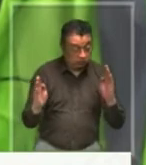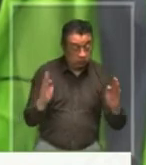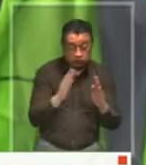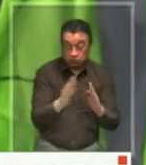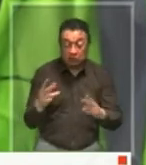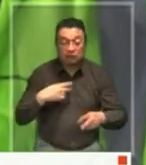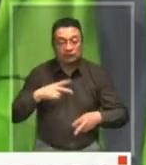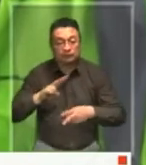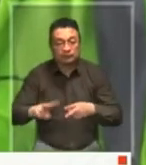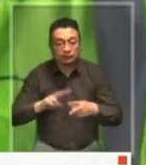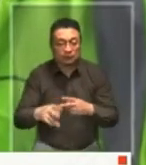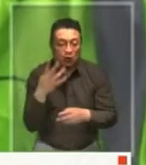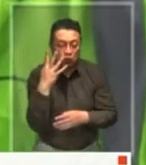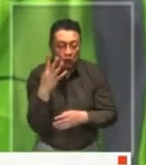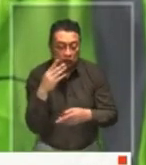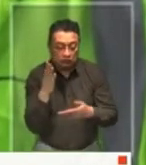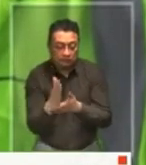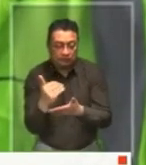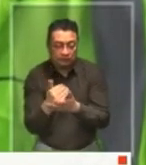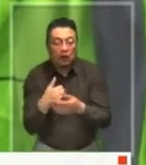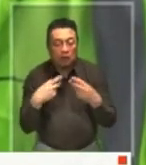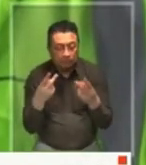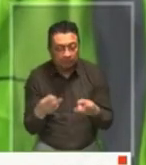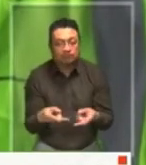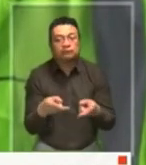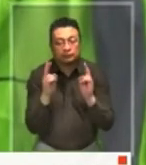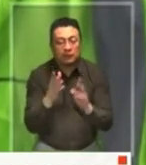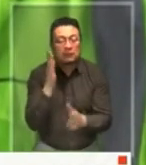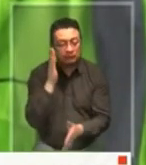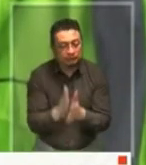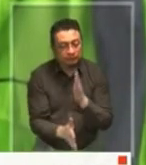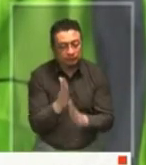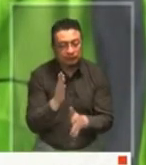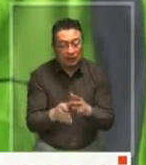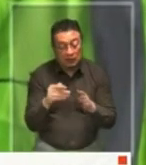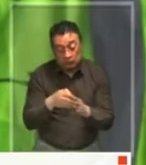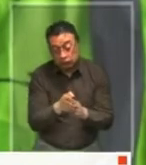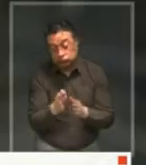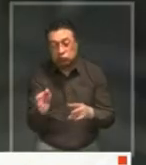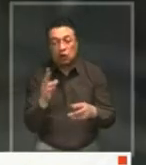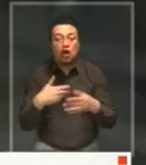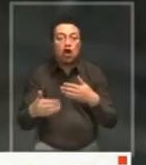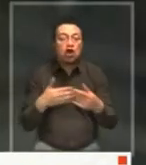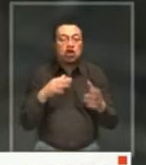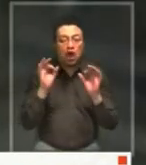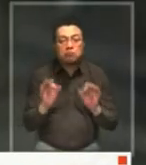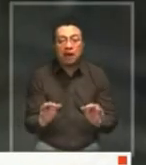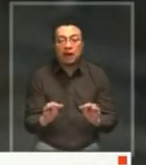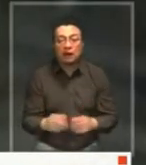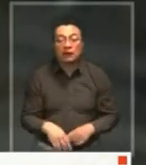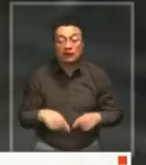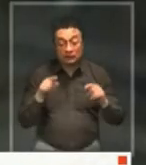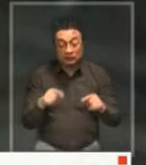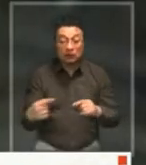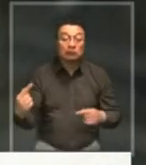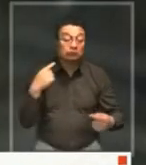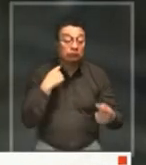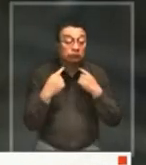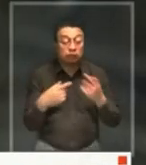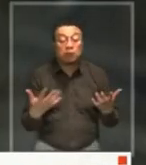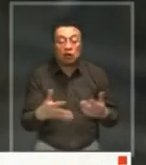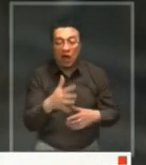realizando 4 medidas que va a permitir facilitar o apresurar que este ramal pueda volver a la normalidad. El sector que está afectado por presencia